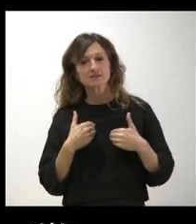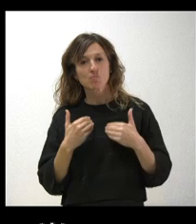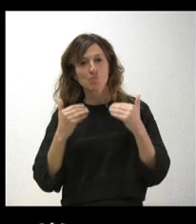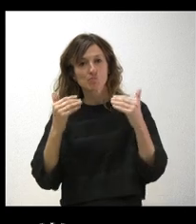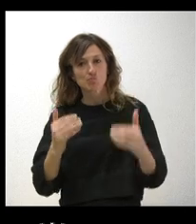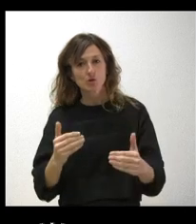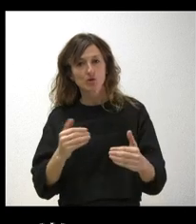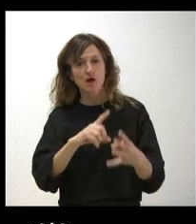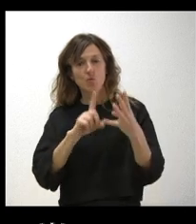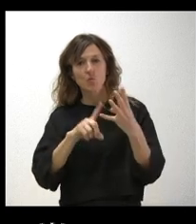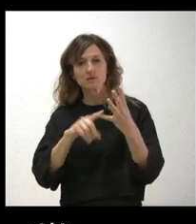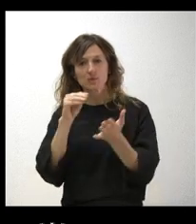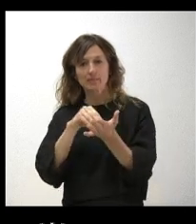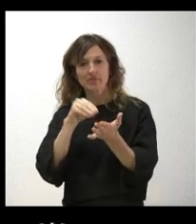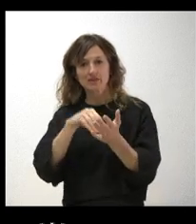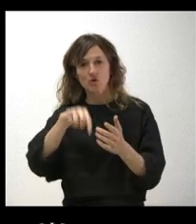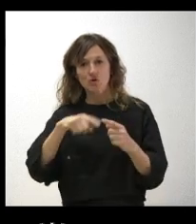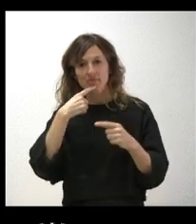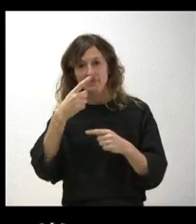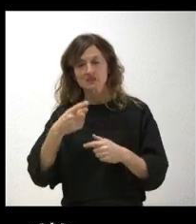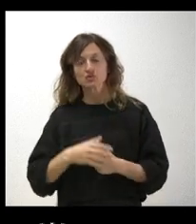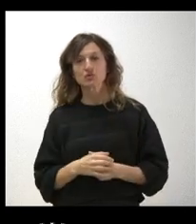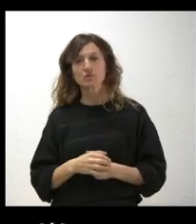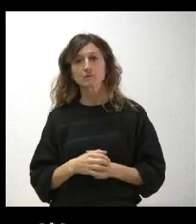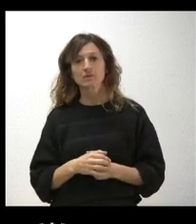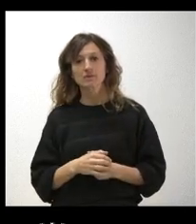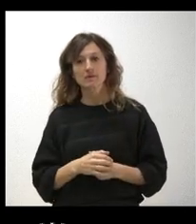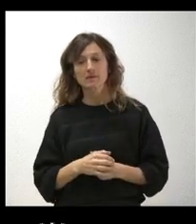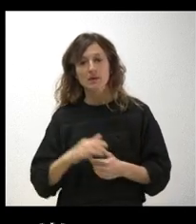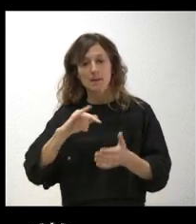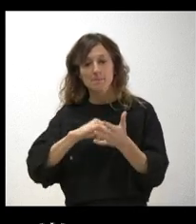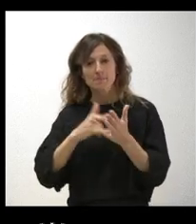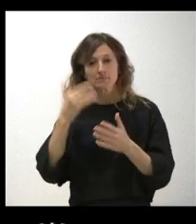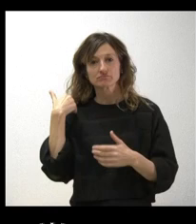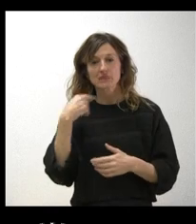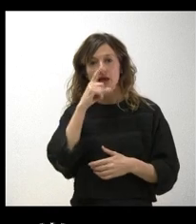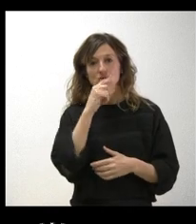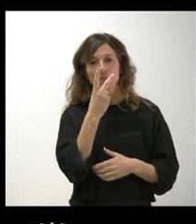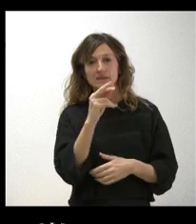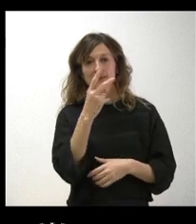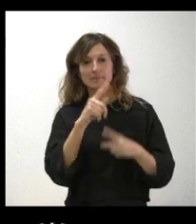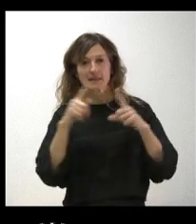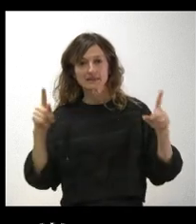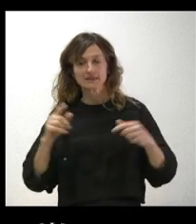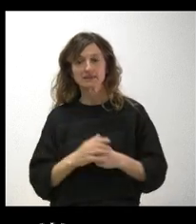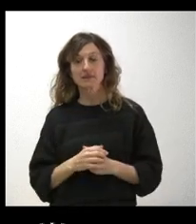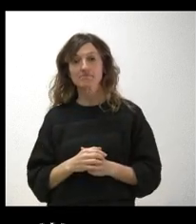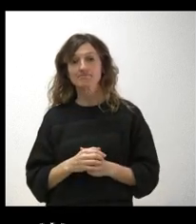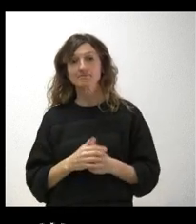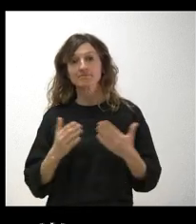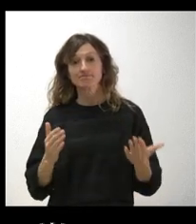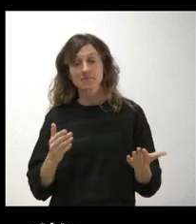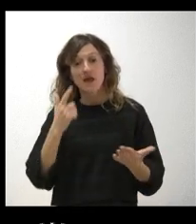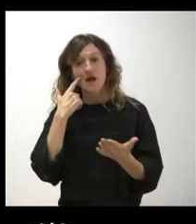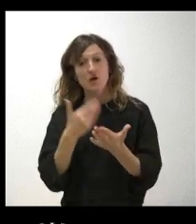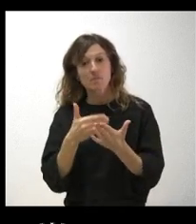tanto va a ser la cuarta la que se ha anunciado hoy del plan que expiraba en el año 2020 eh Por lo tanto comprobar